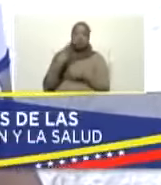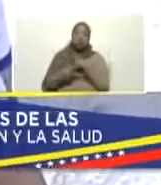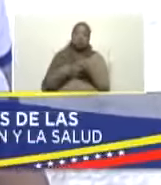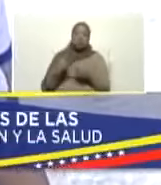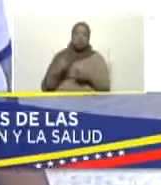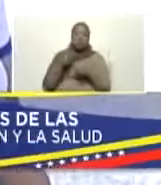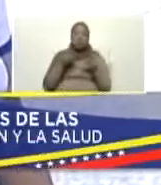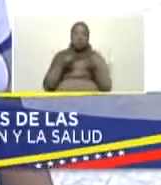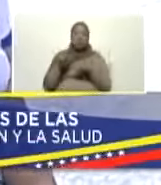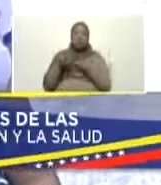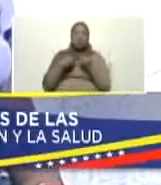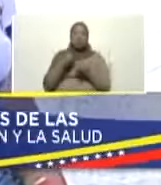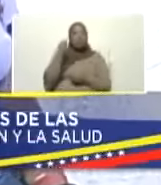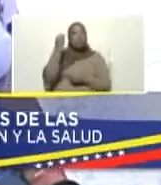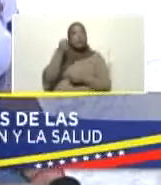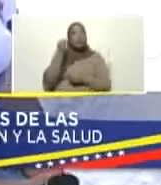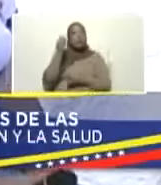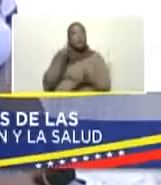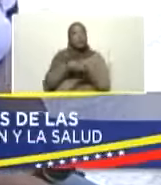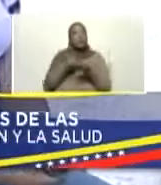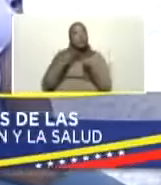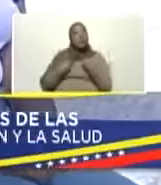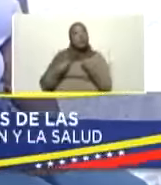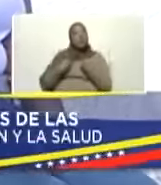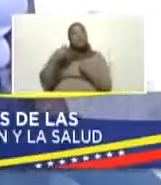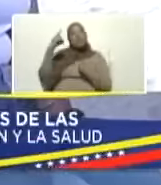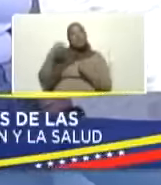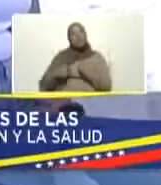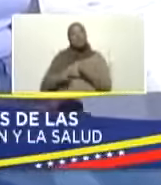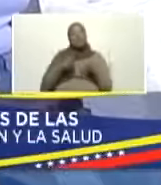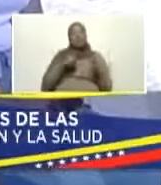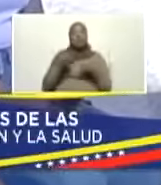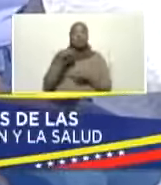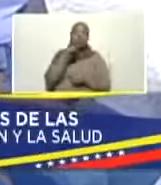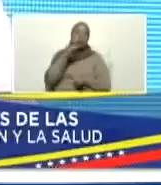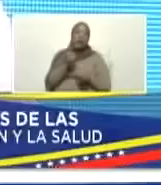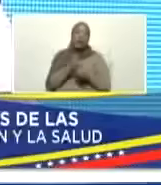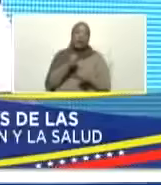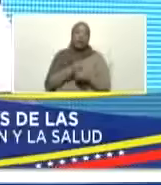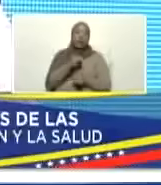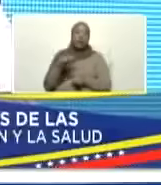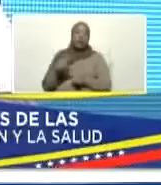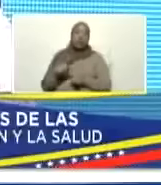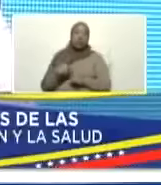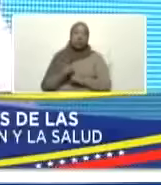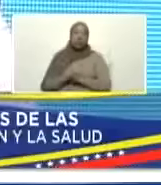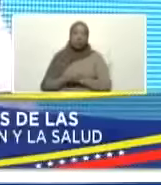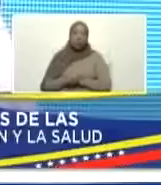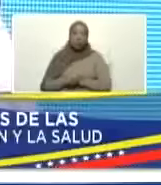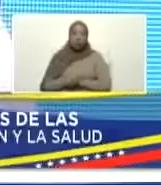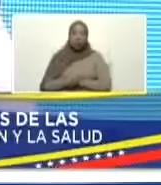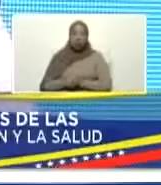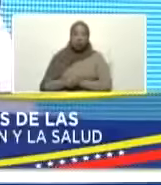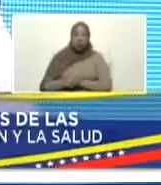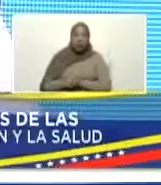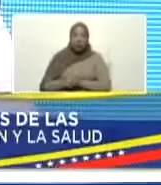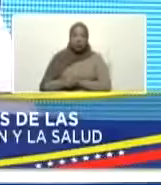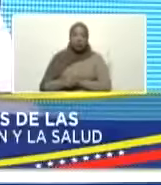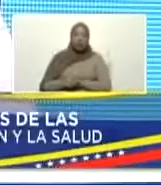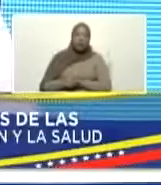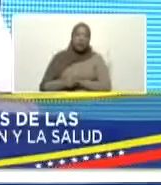60, más poquitico. Y si vive menos de 60, bueno. Entonces si uno tiene conciencia que la vida es